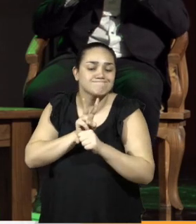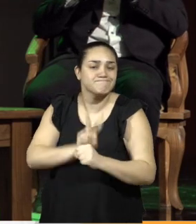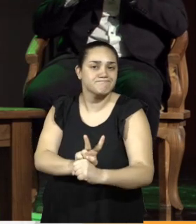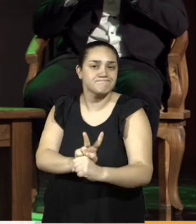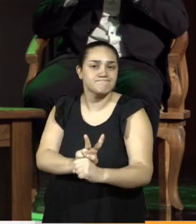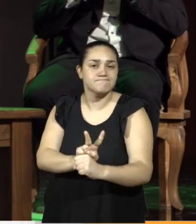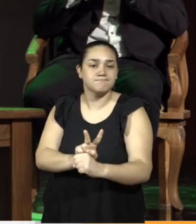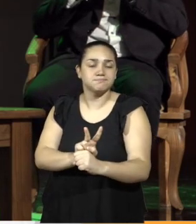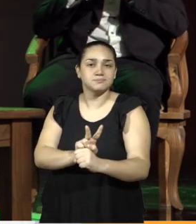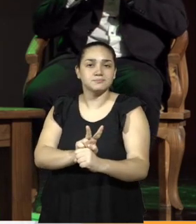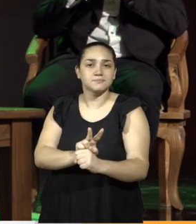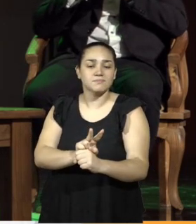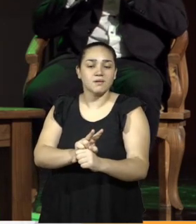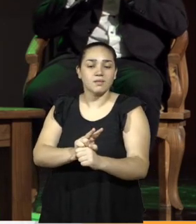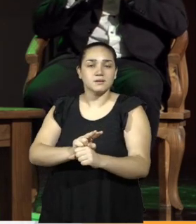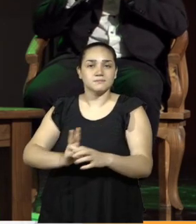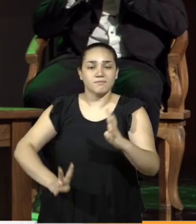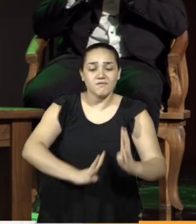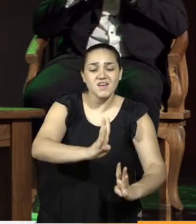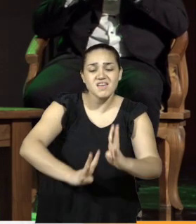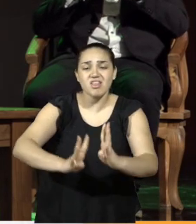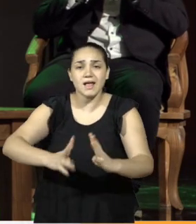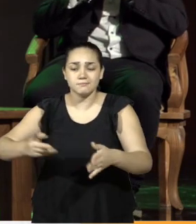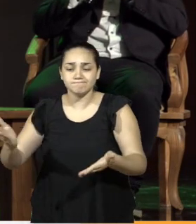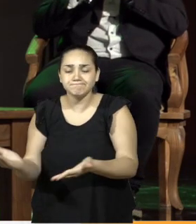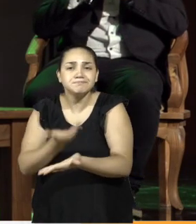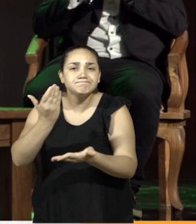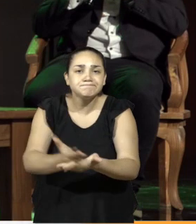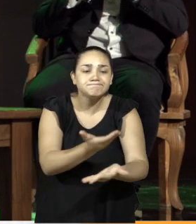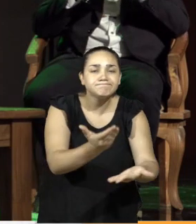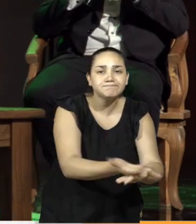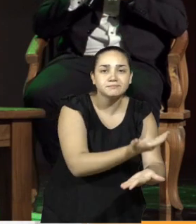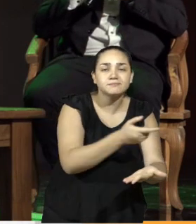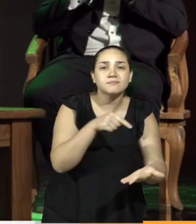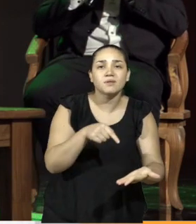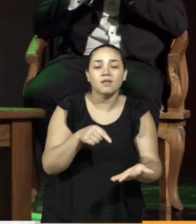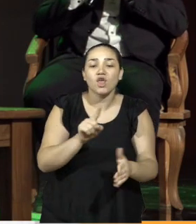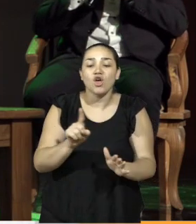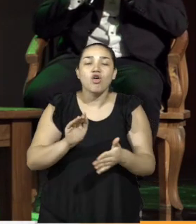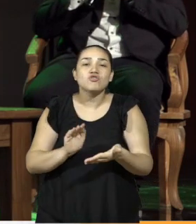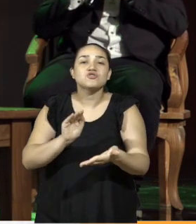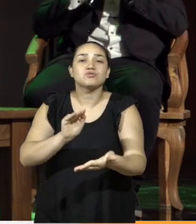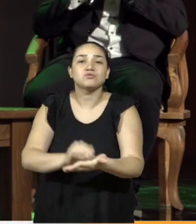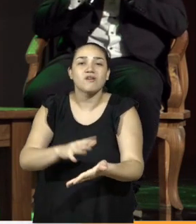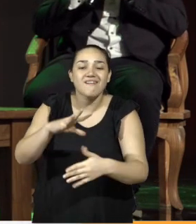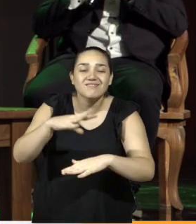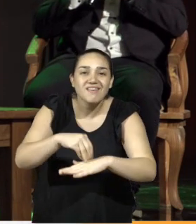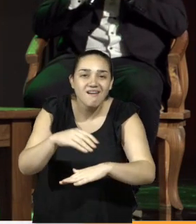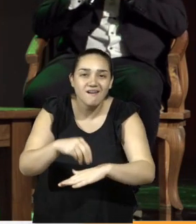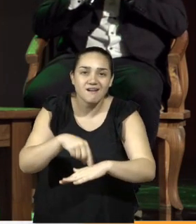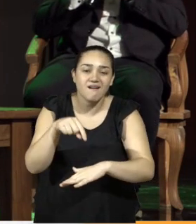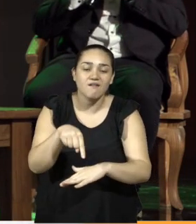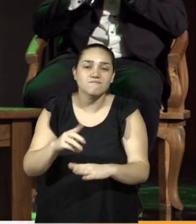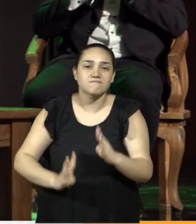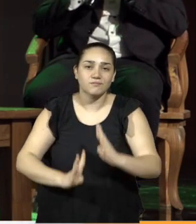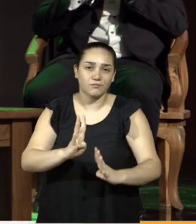se elimina una cobertura vegetal, generalmente arbustiva. Se trata de no tocar justamente los bosques